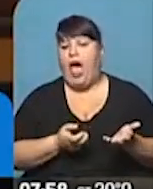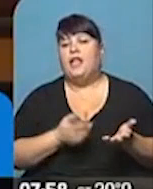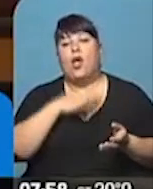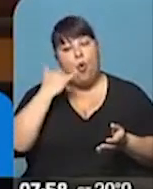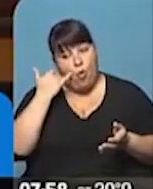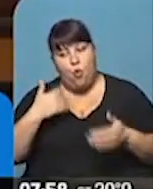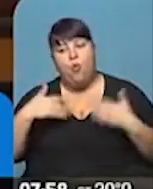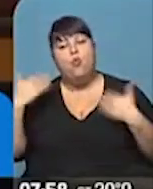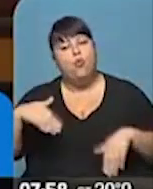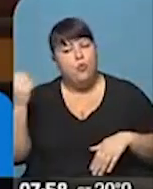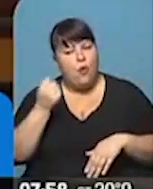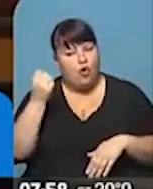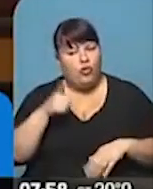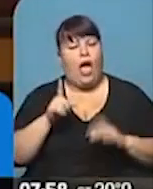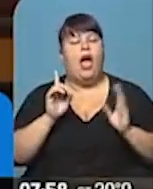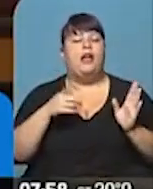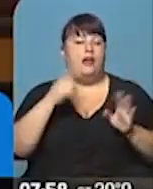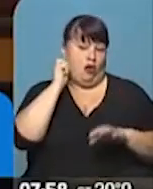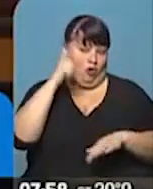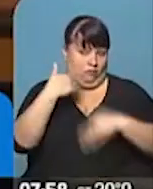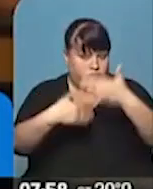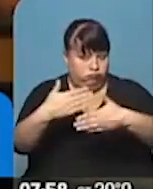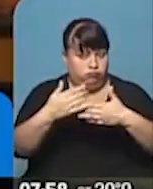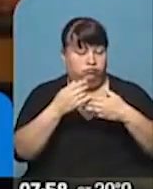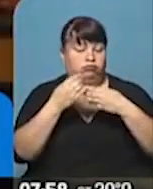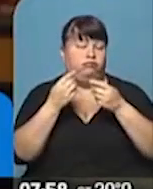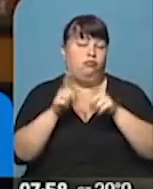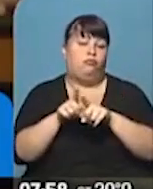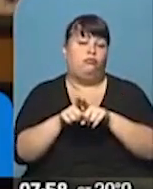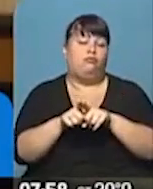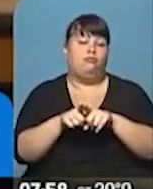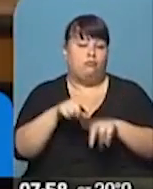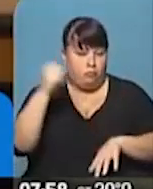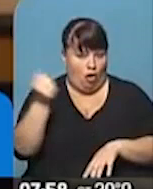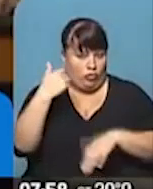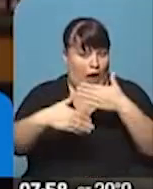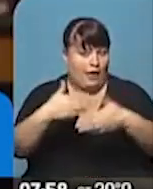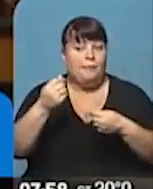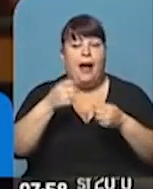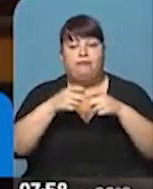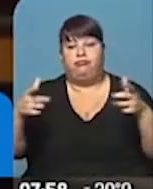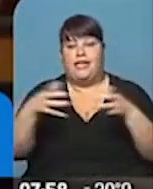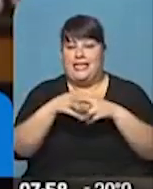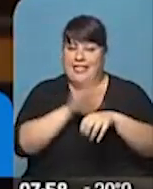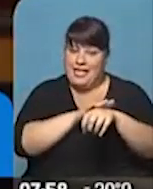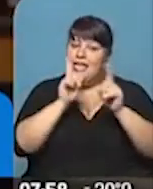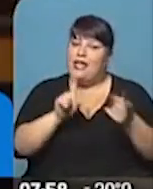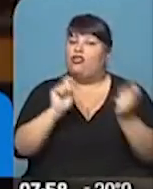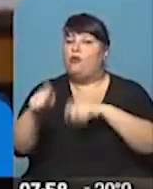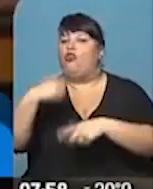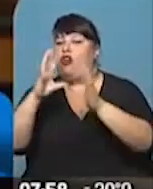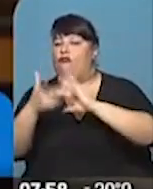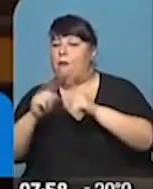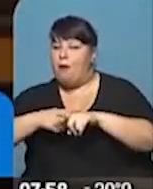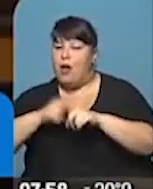Jujuy ha sido muy importante, y bueno, se abre un camino acá muy importante para el crecimiento de la izquierda, pero también de una alternativa